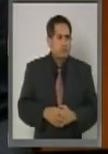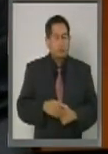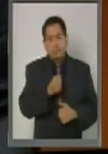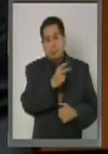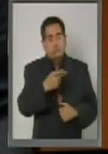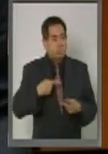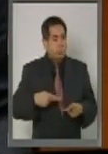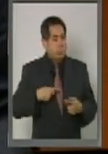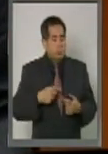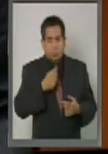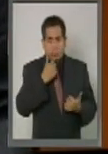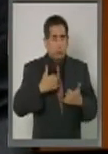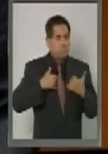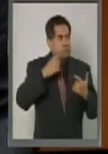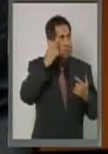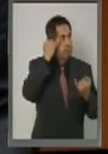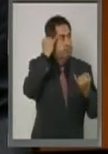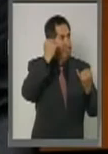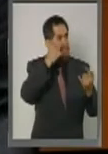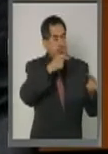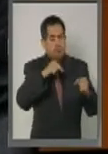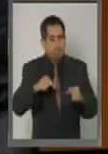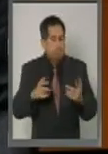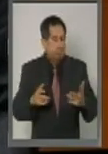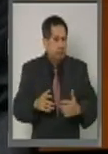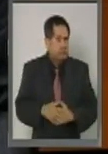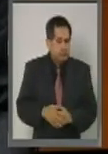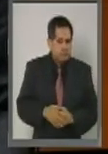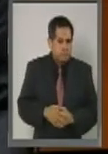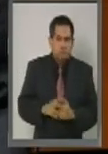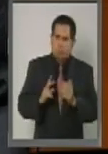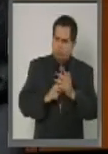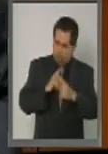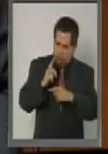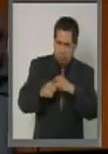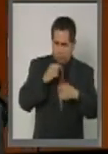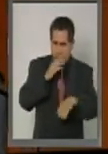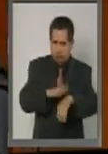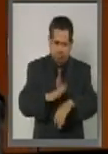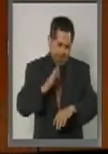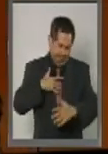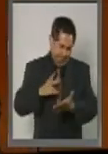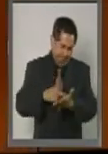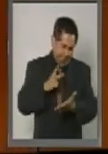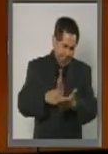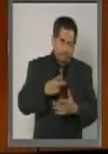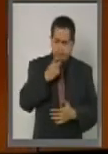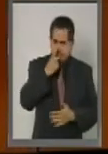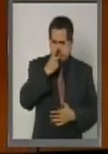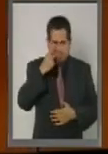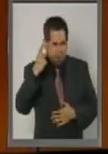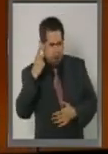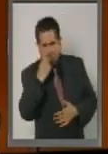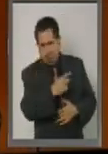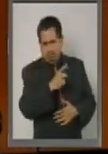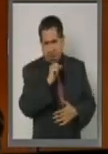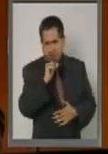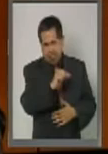Dreamers, quiero reiterar ante ustedes lo que hemos dicho muchas veces al gobierno de los Estados